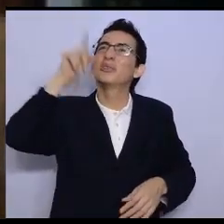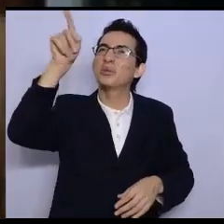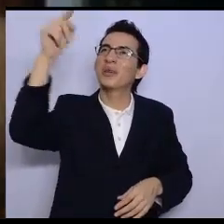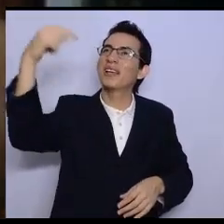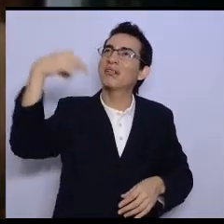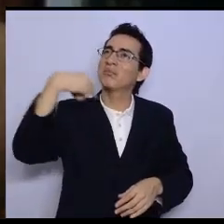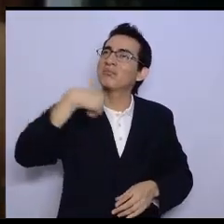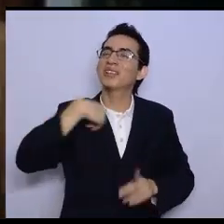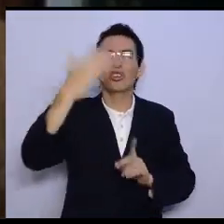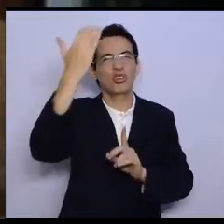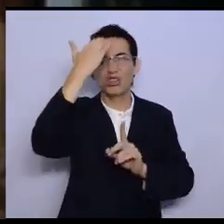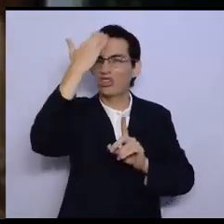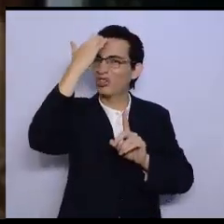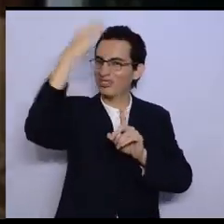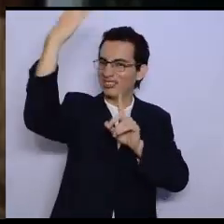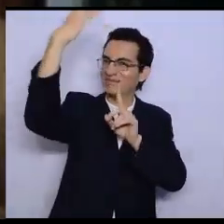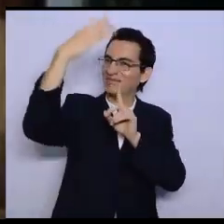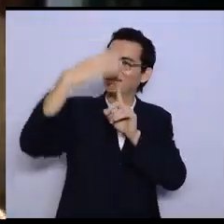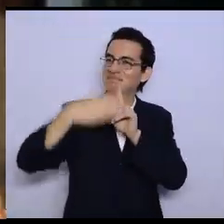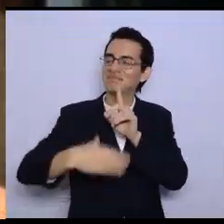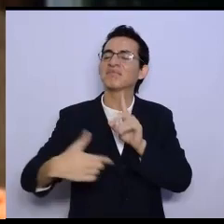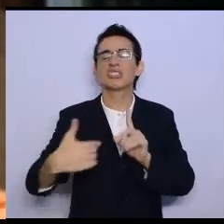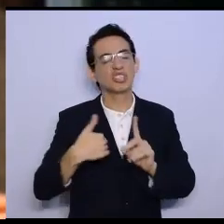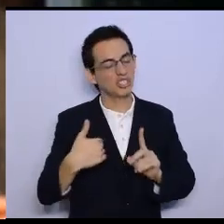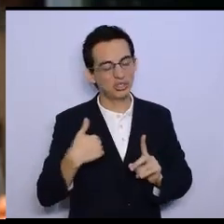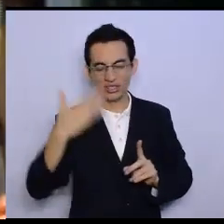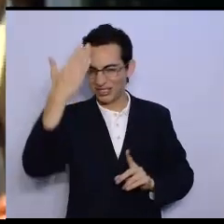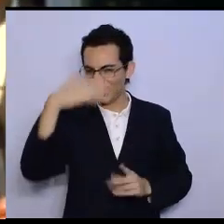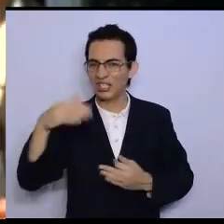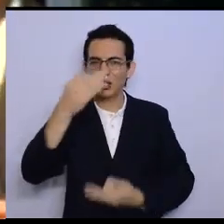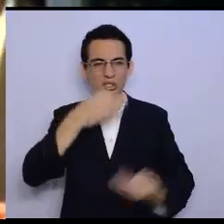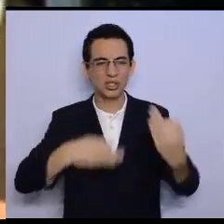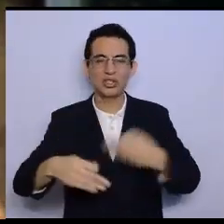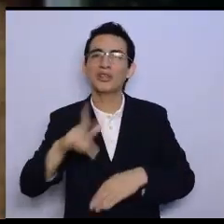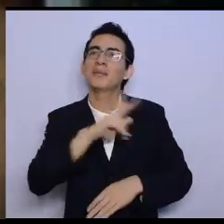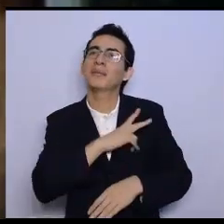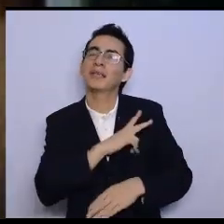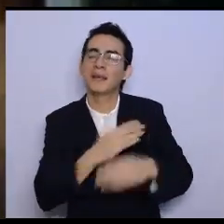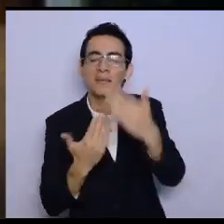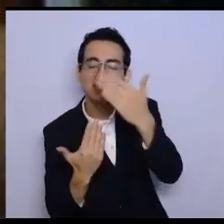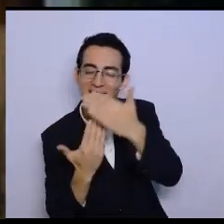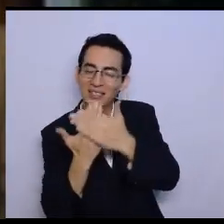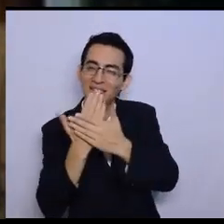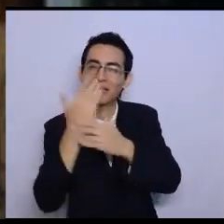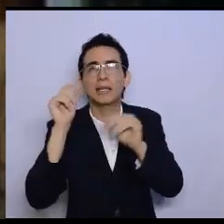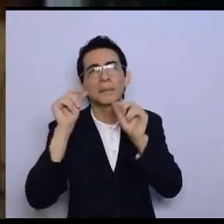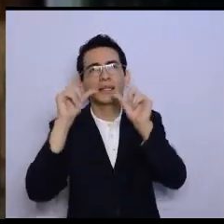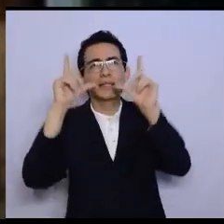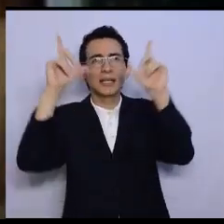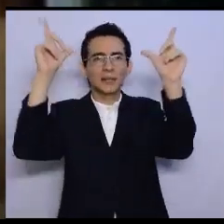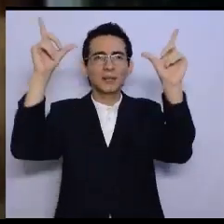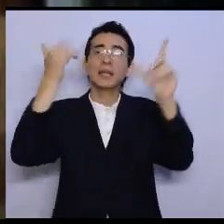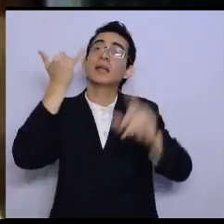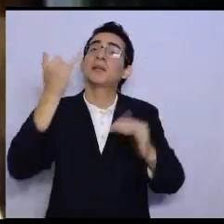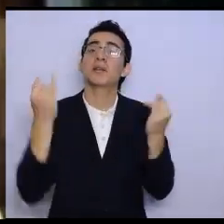y conocido. Tú has conocido mi sentarme y mi levantarme. Es exactamente el mismo